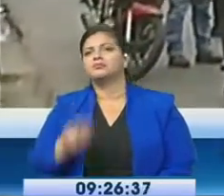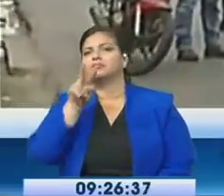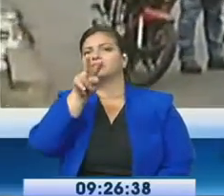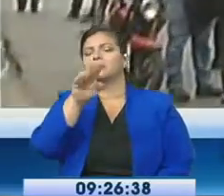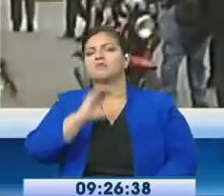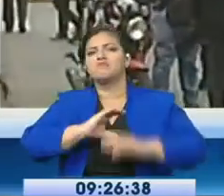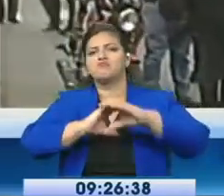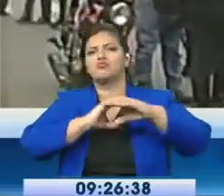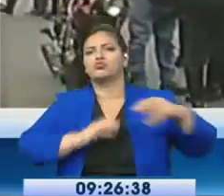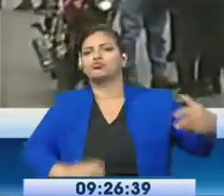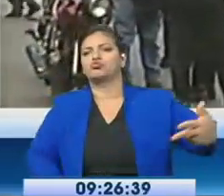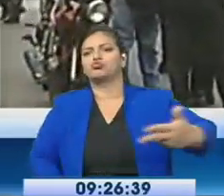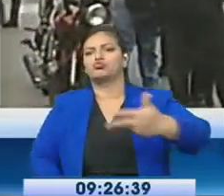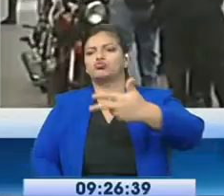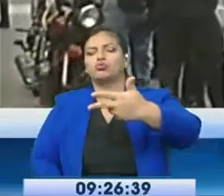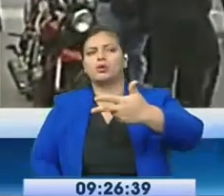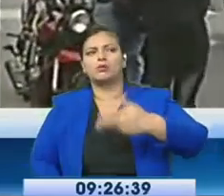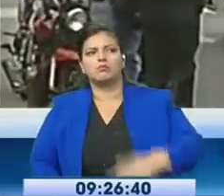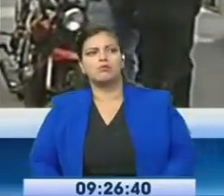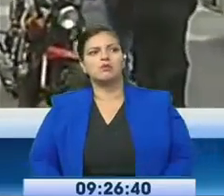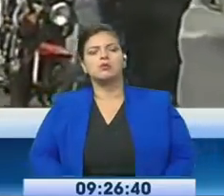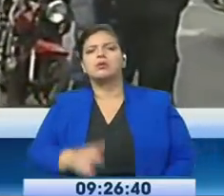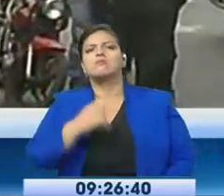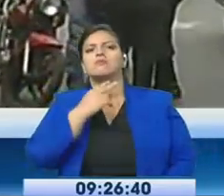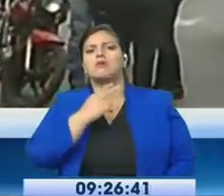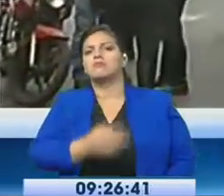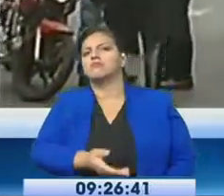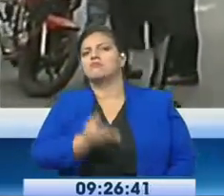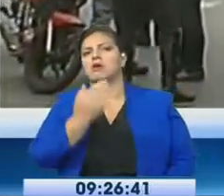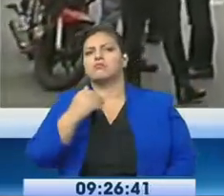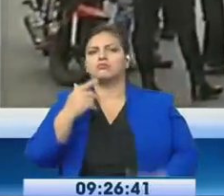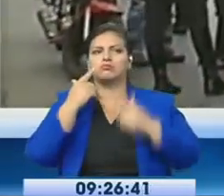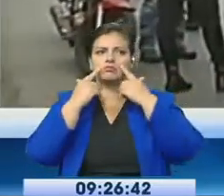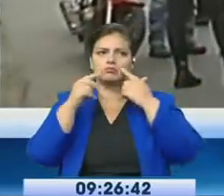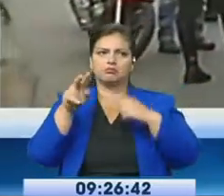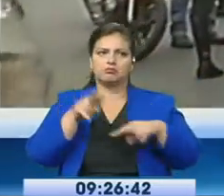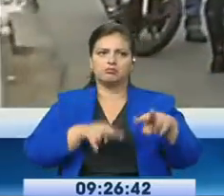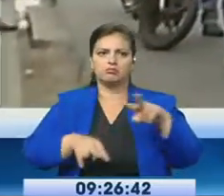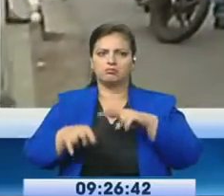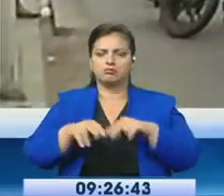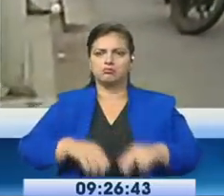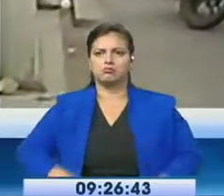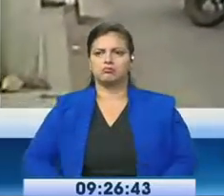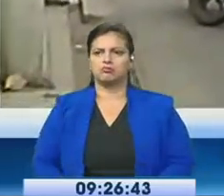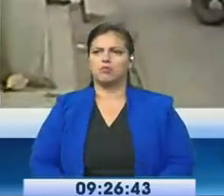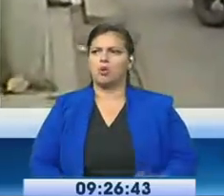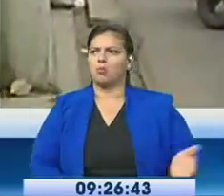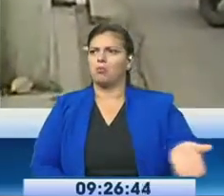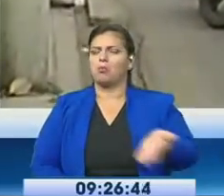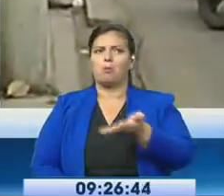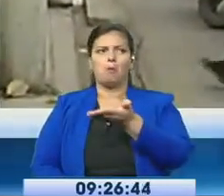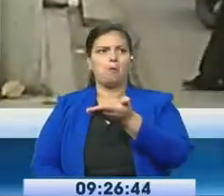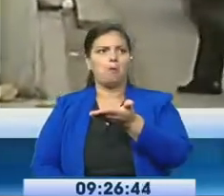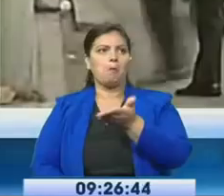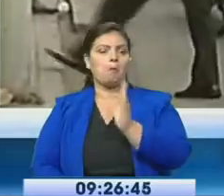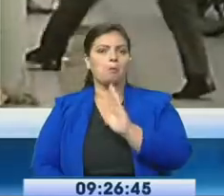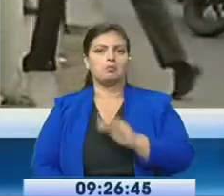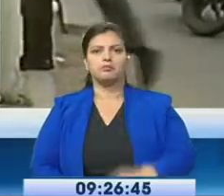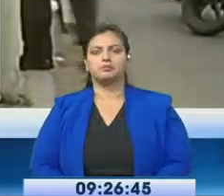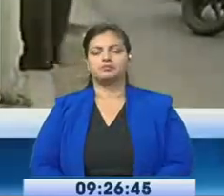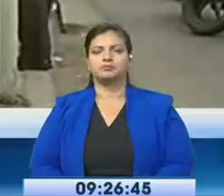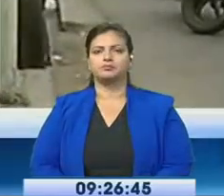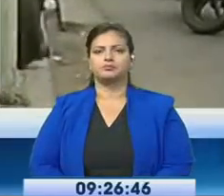autobús para realizar este respectivo operativo. Bueno, dijeron que continúen. También a los